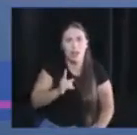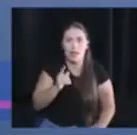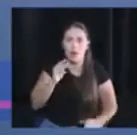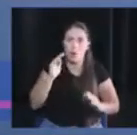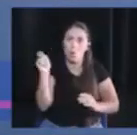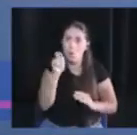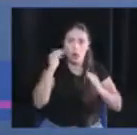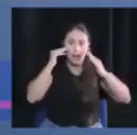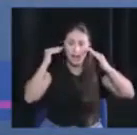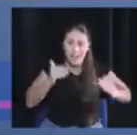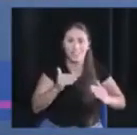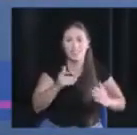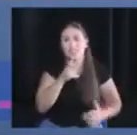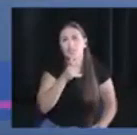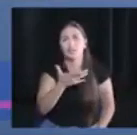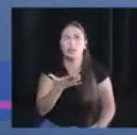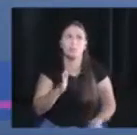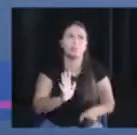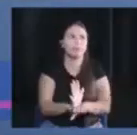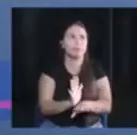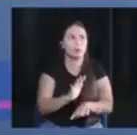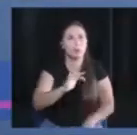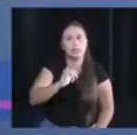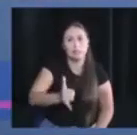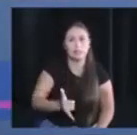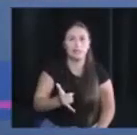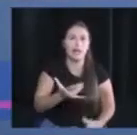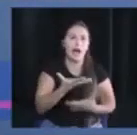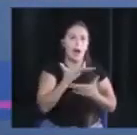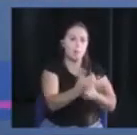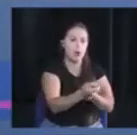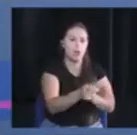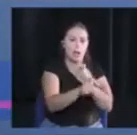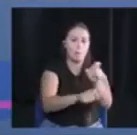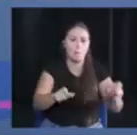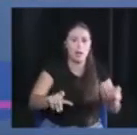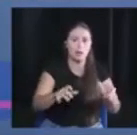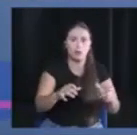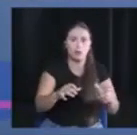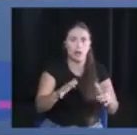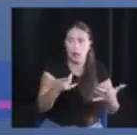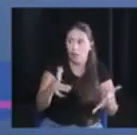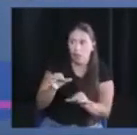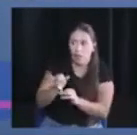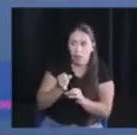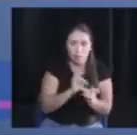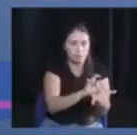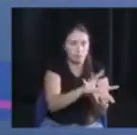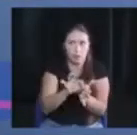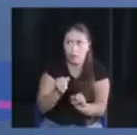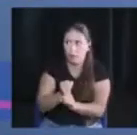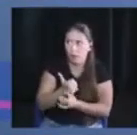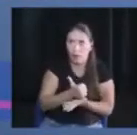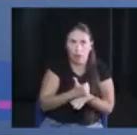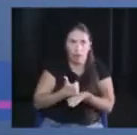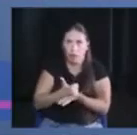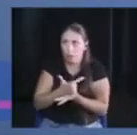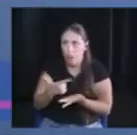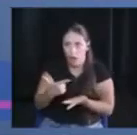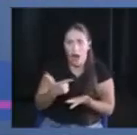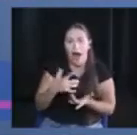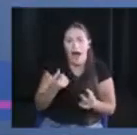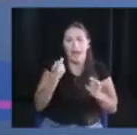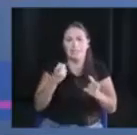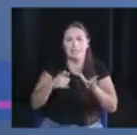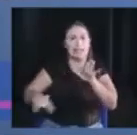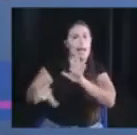consideración concreta, sería una ley para apoyar a la gente que está perdiendo el trabajo, ¿no te parece? Sí, sí. Eso sí que